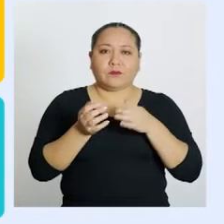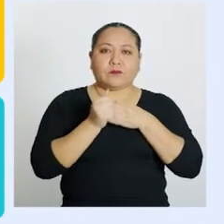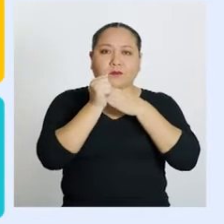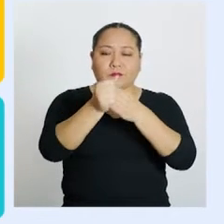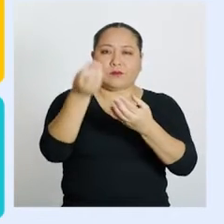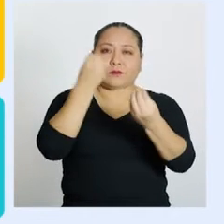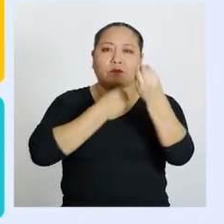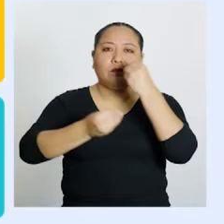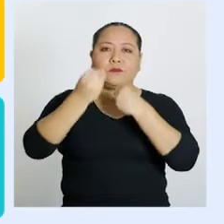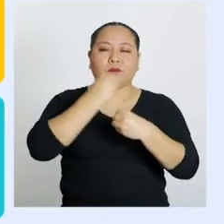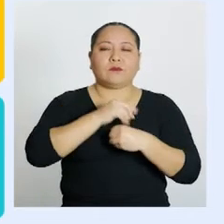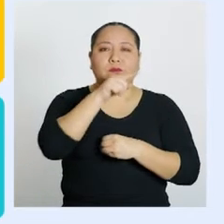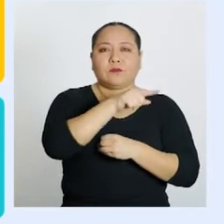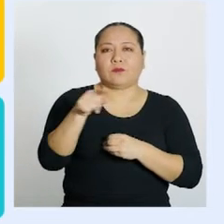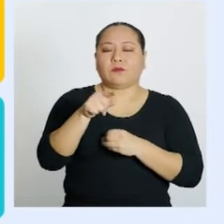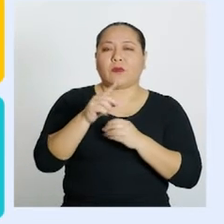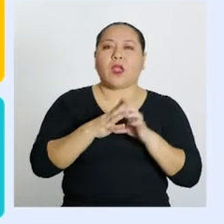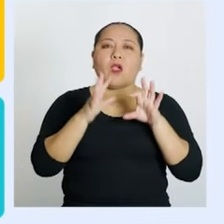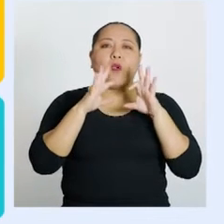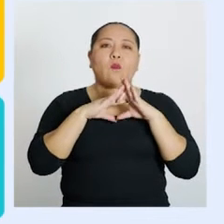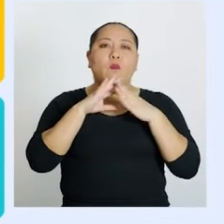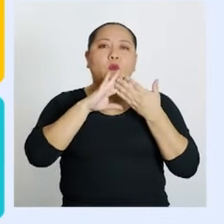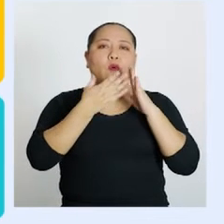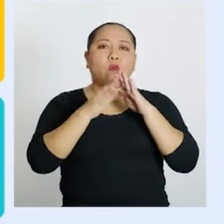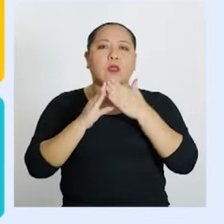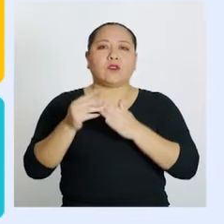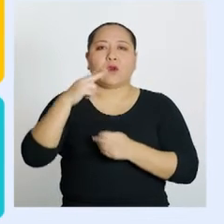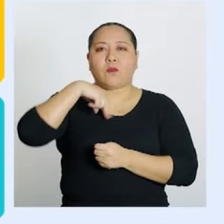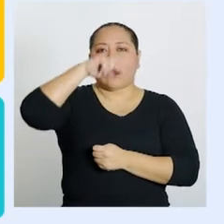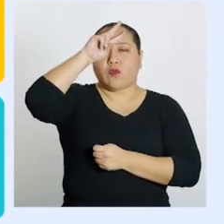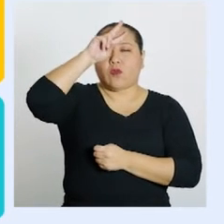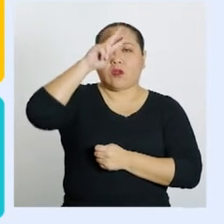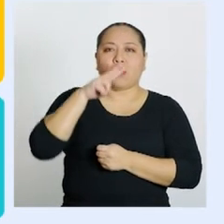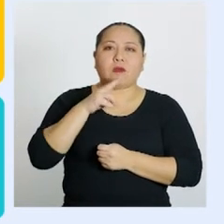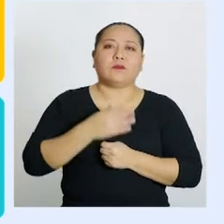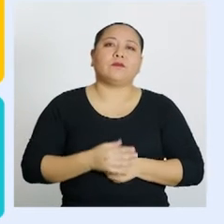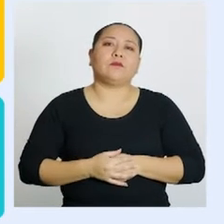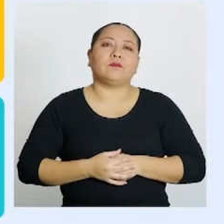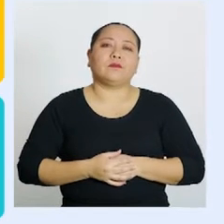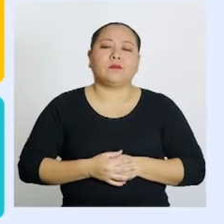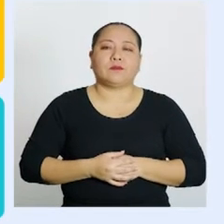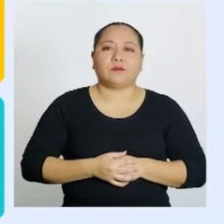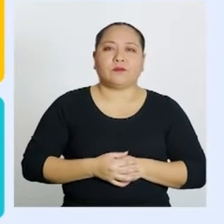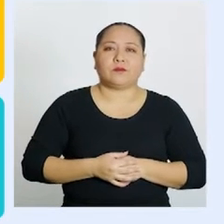Guías Alimentarias para la Población Peruana.